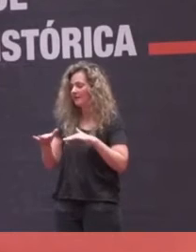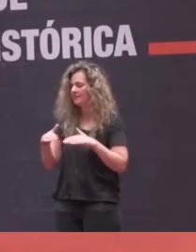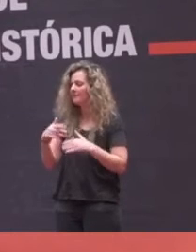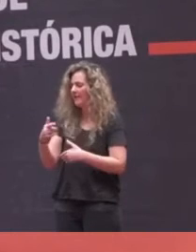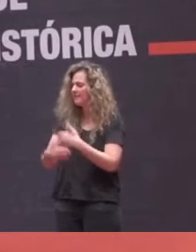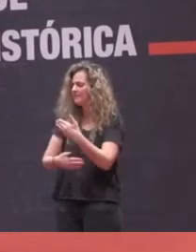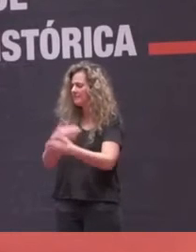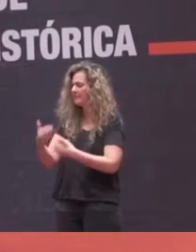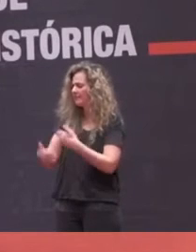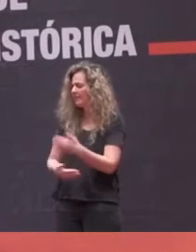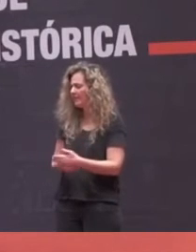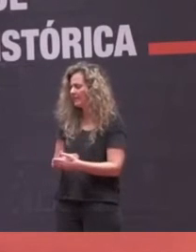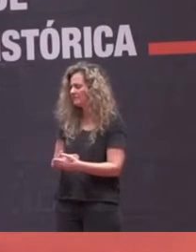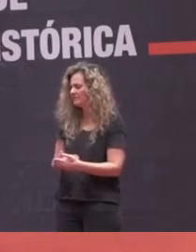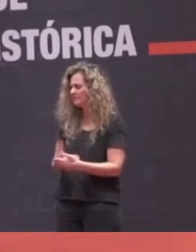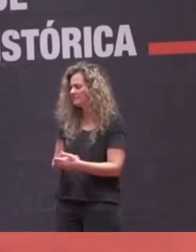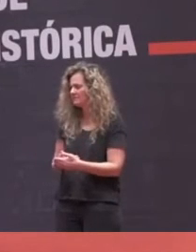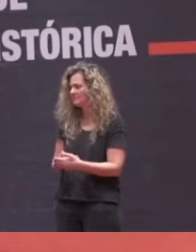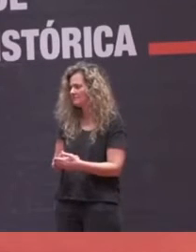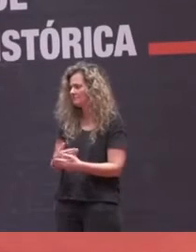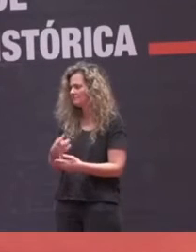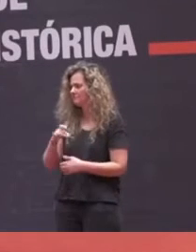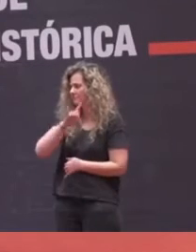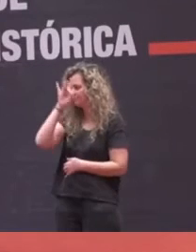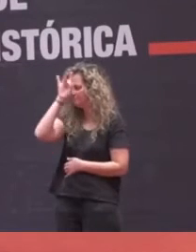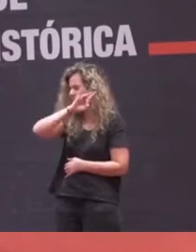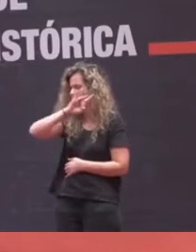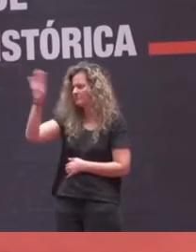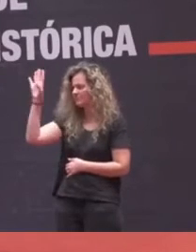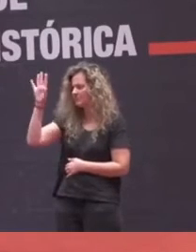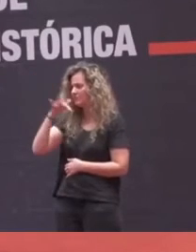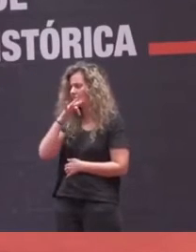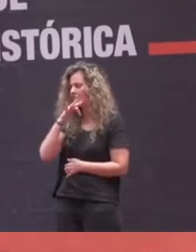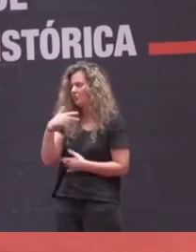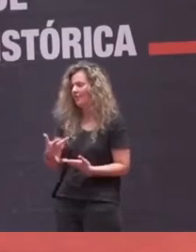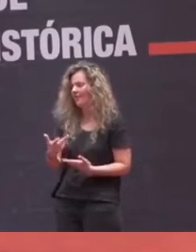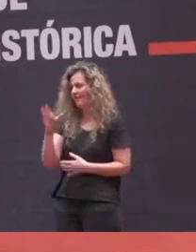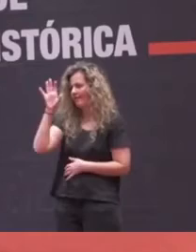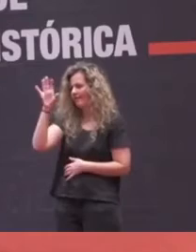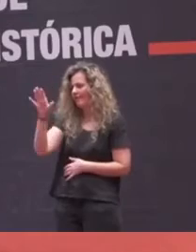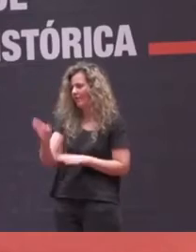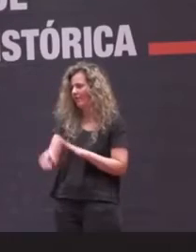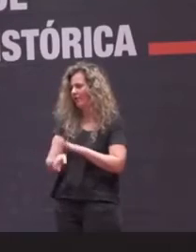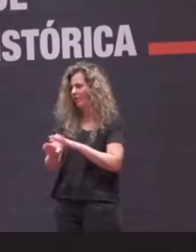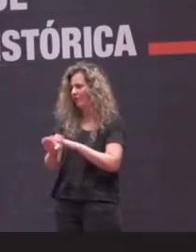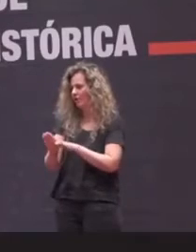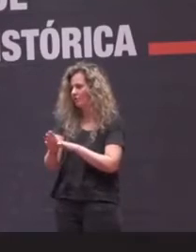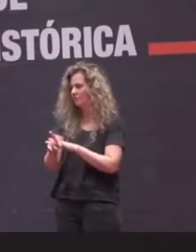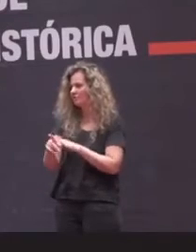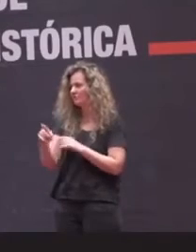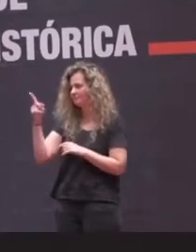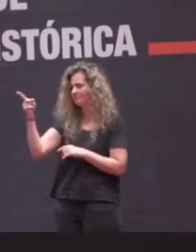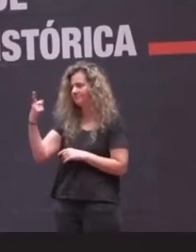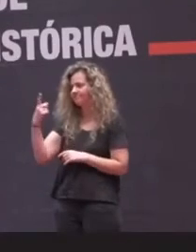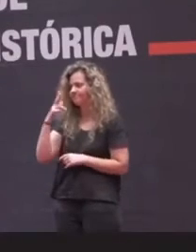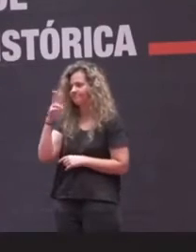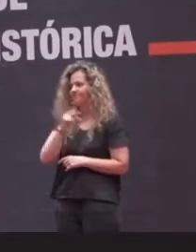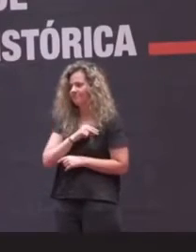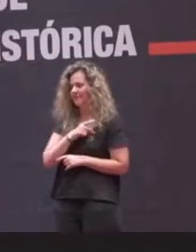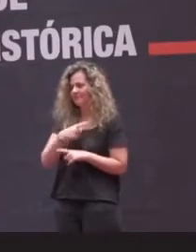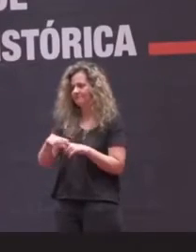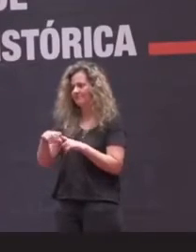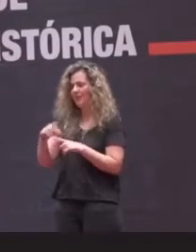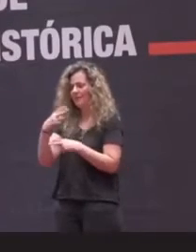proceso y que sorprende que todavía en este momento, en este país, tengan la consideración que siguen teniendo, estando publicada ya esta